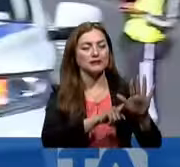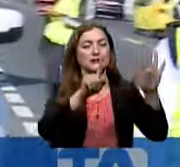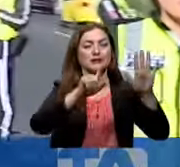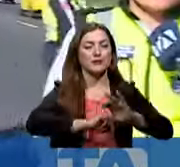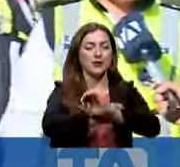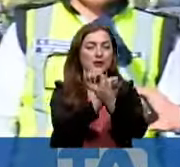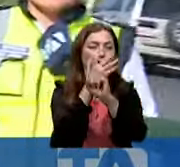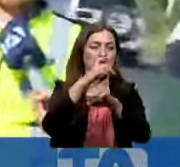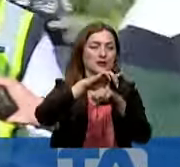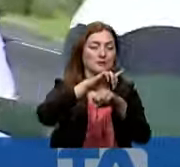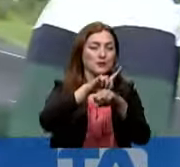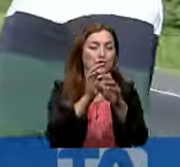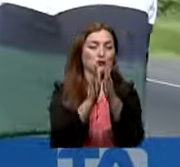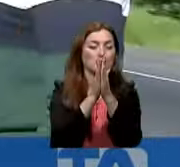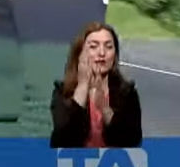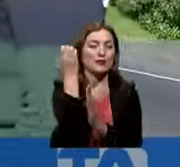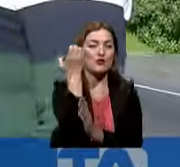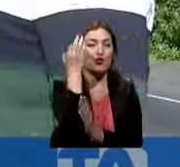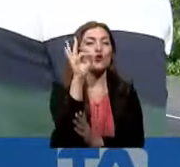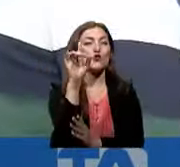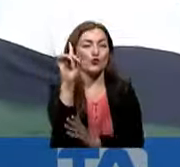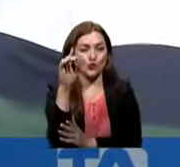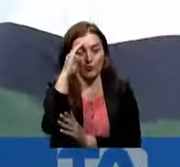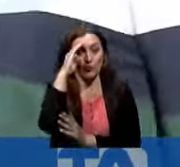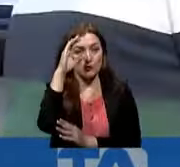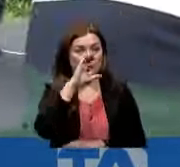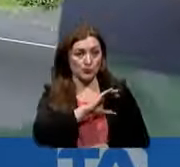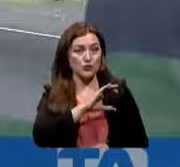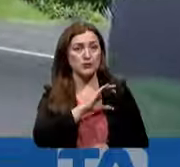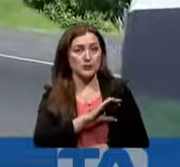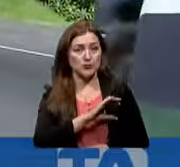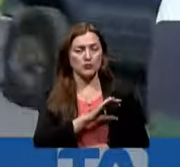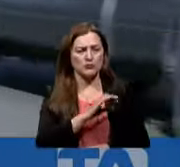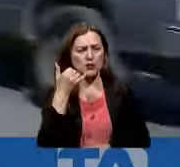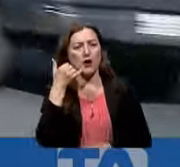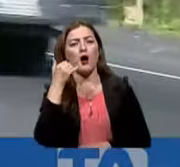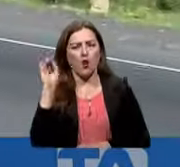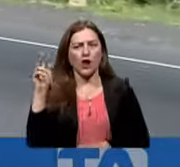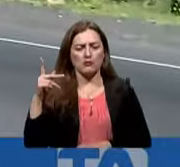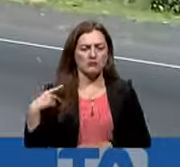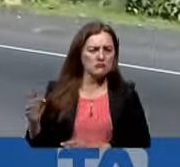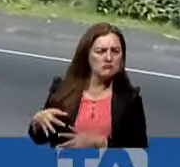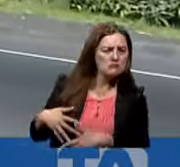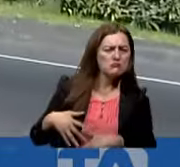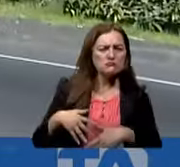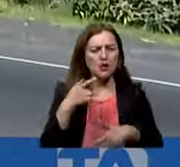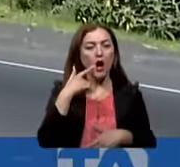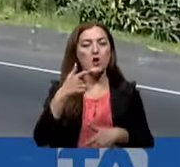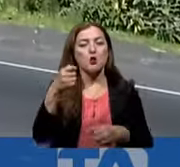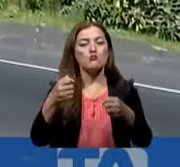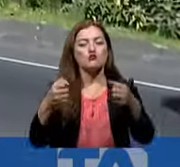del EQ911, procedió personal de la Agencia Metropolitana de Tránsito a verificar un siniestro en